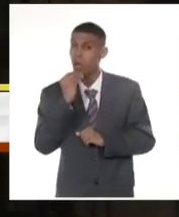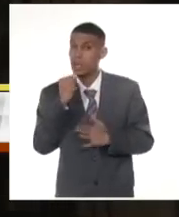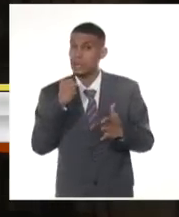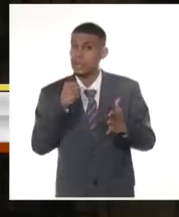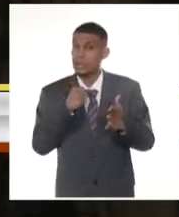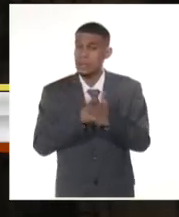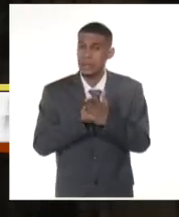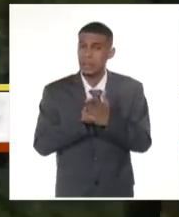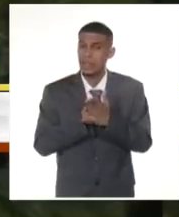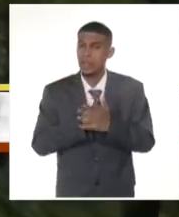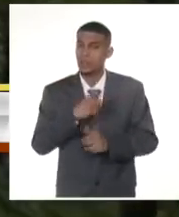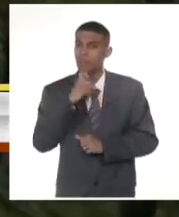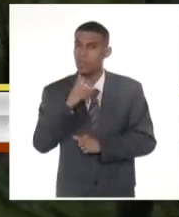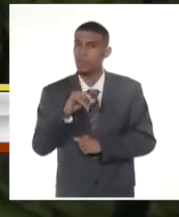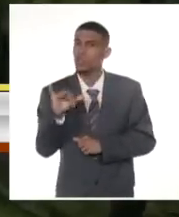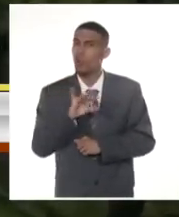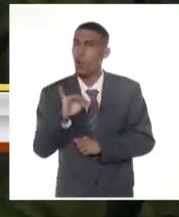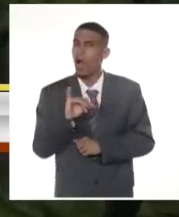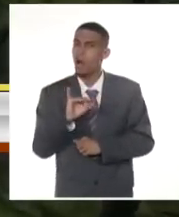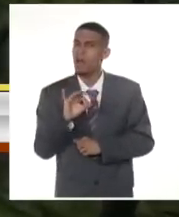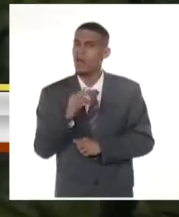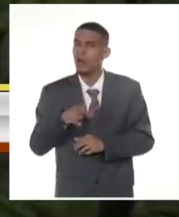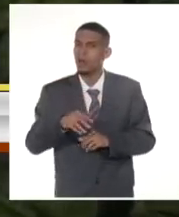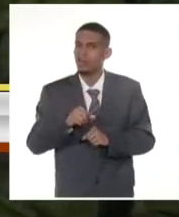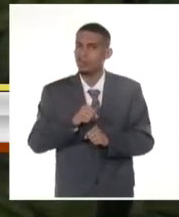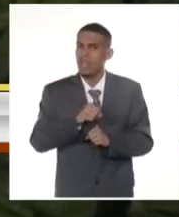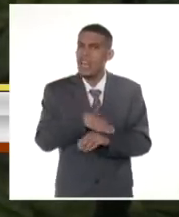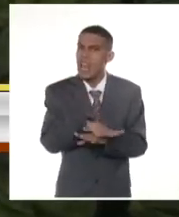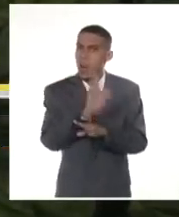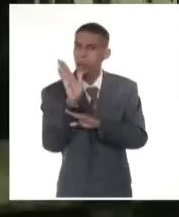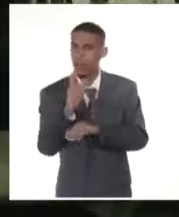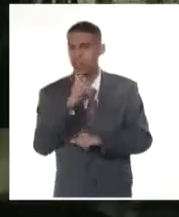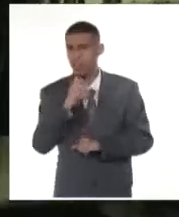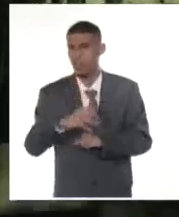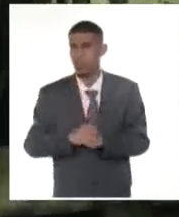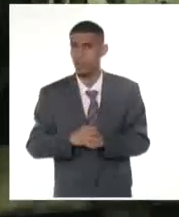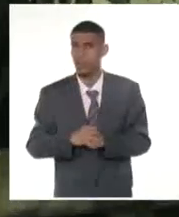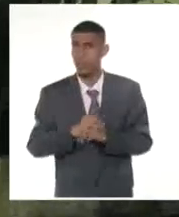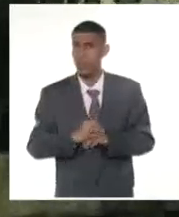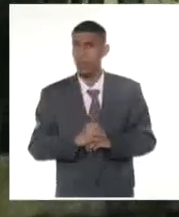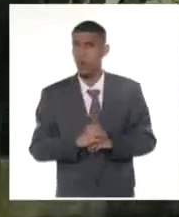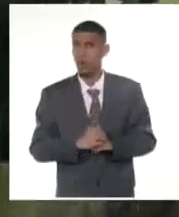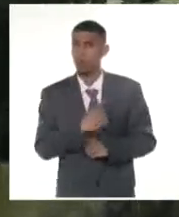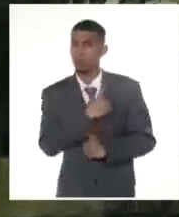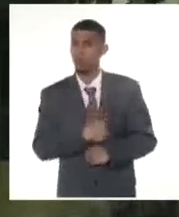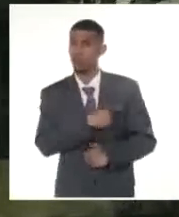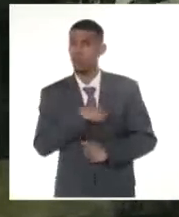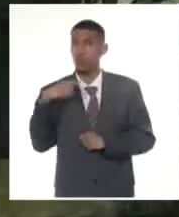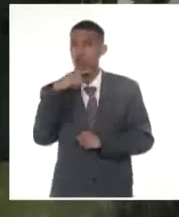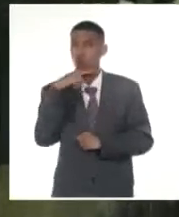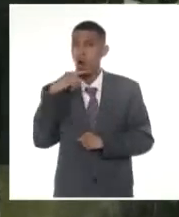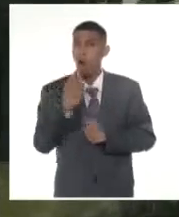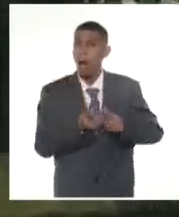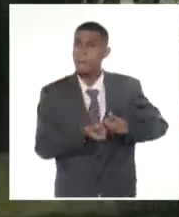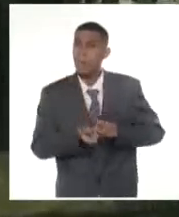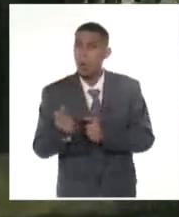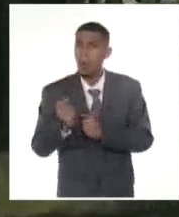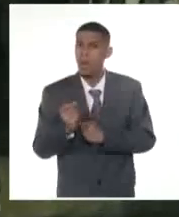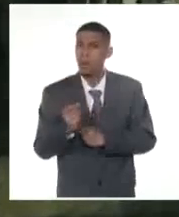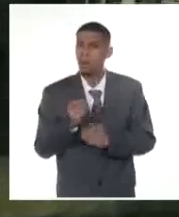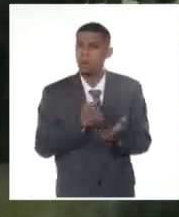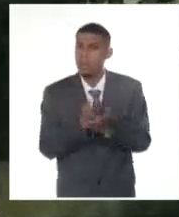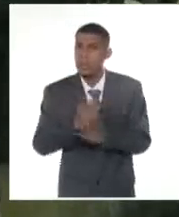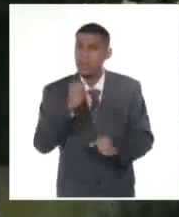pared que aún está recostada al hollín. Rescatistas de la Cruz Roja y bomberos trabajan dentro para hallar a la cuarta